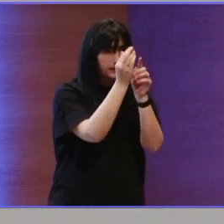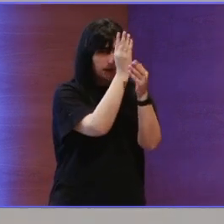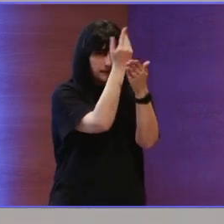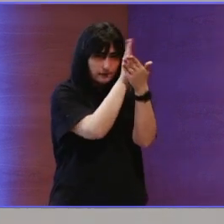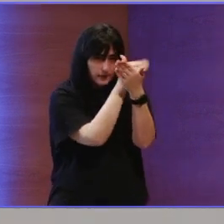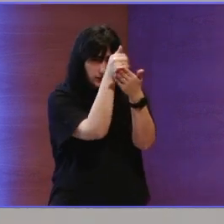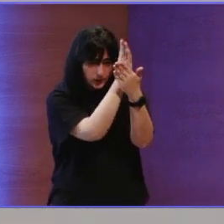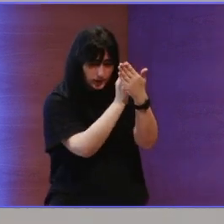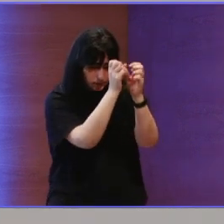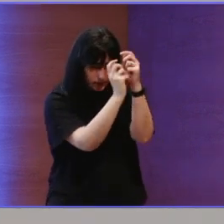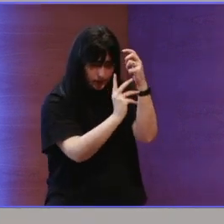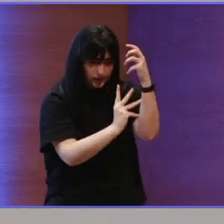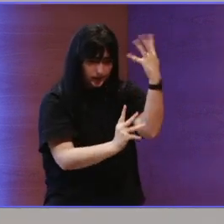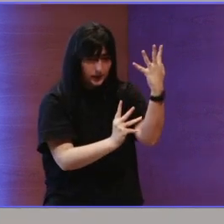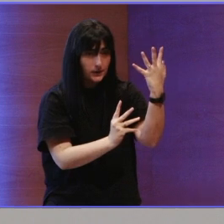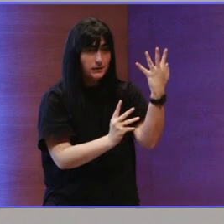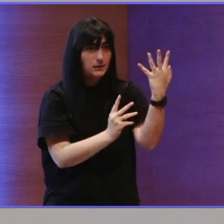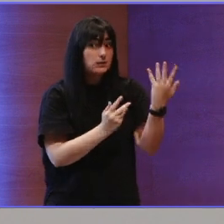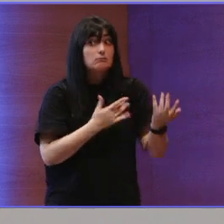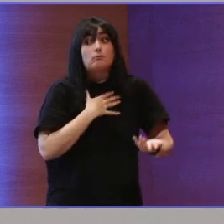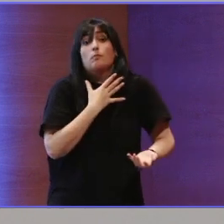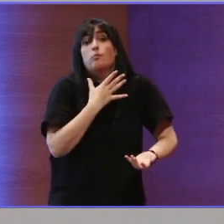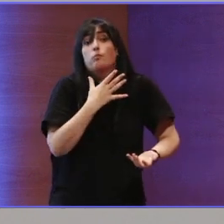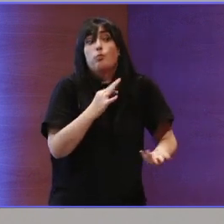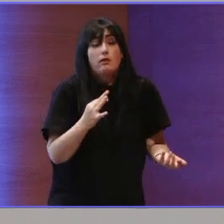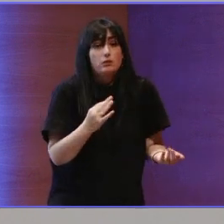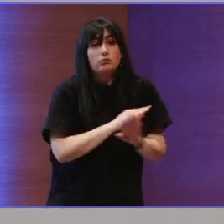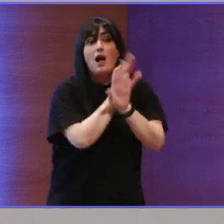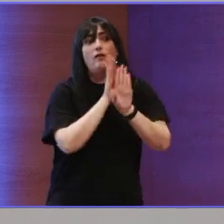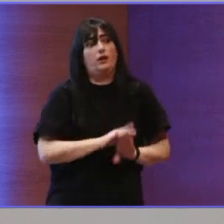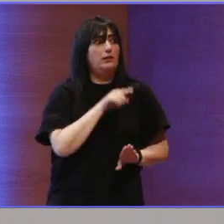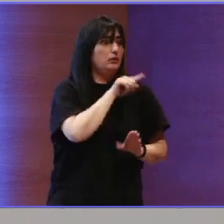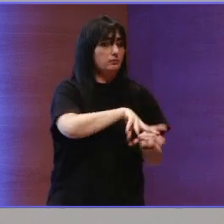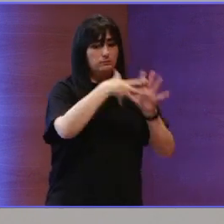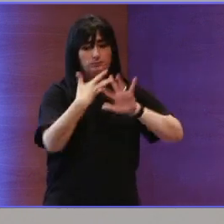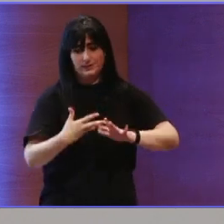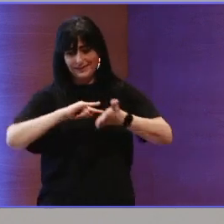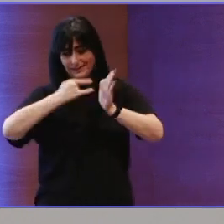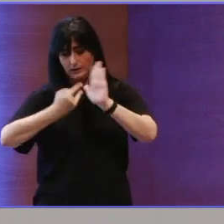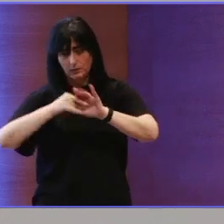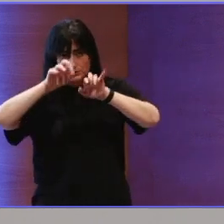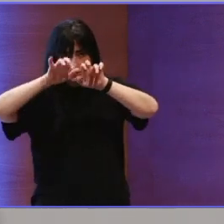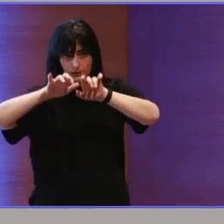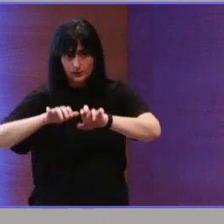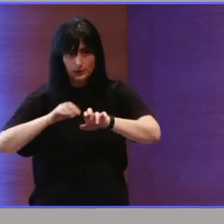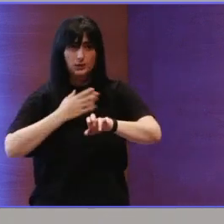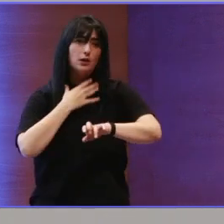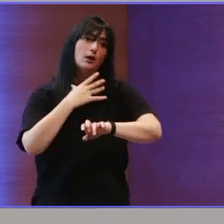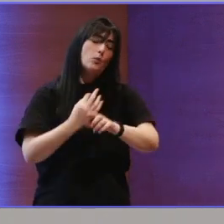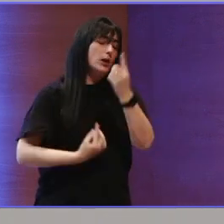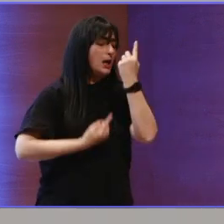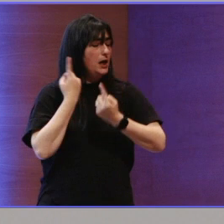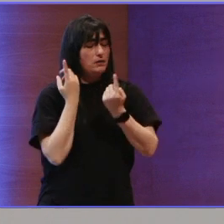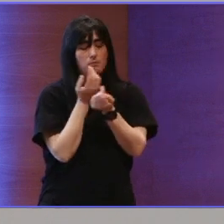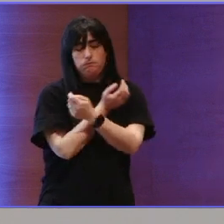las entidades y el del Tercer probablemente Al final sistematizar todo eso eh es igual a veces es una es un